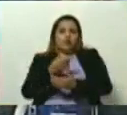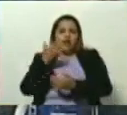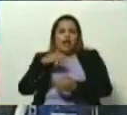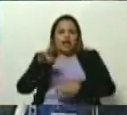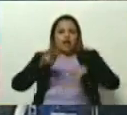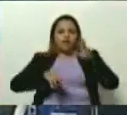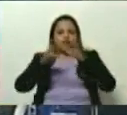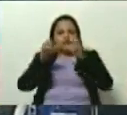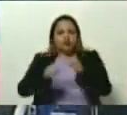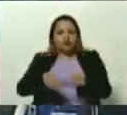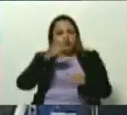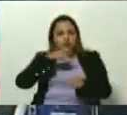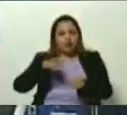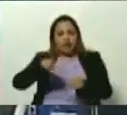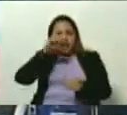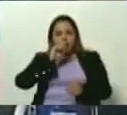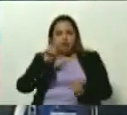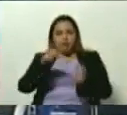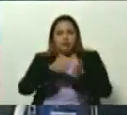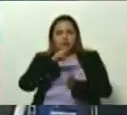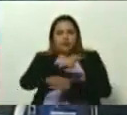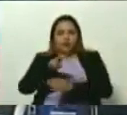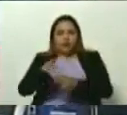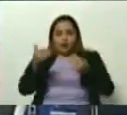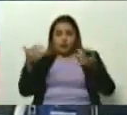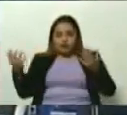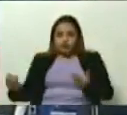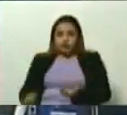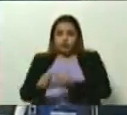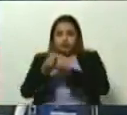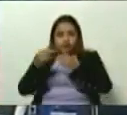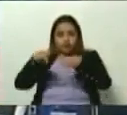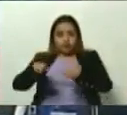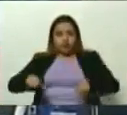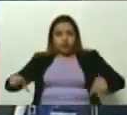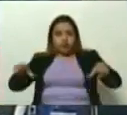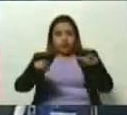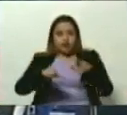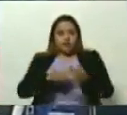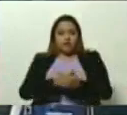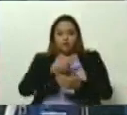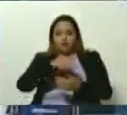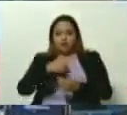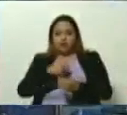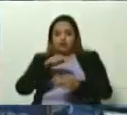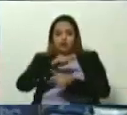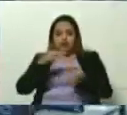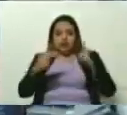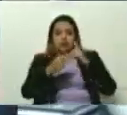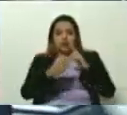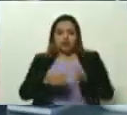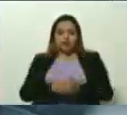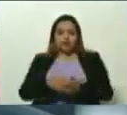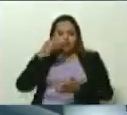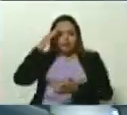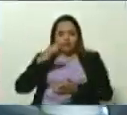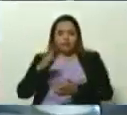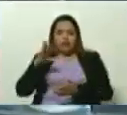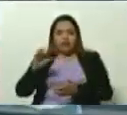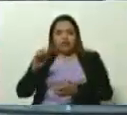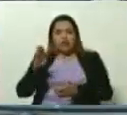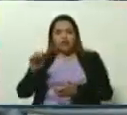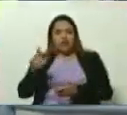Ciudadana 2022. Y ya nos acompaña en vivo y en directo y en exclusiva para nuestro programa el almirante Remigio